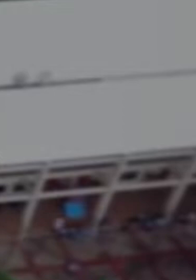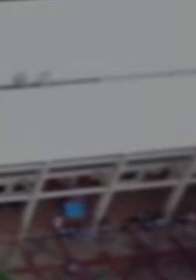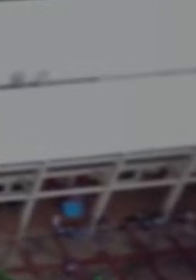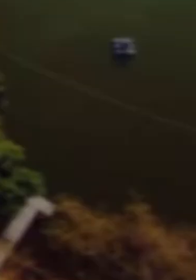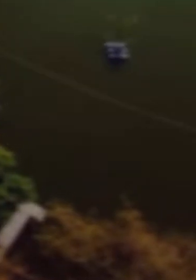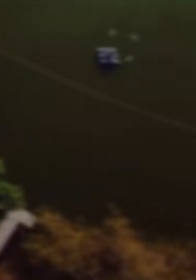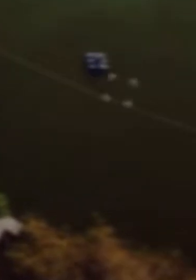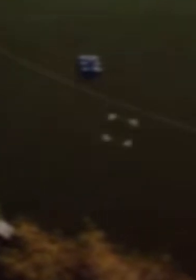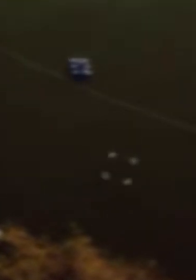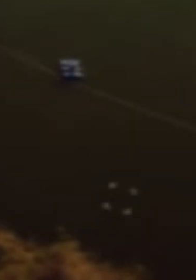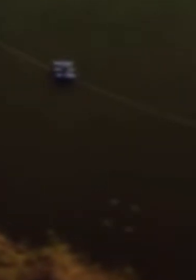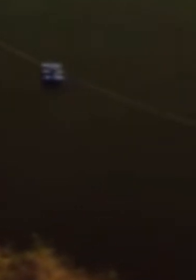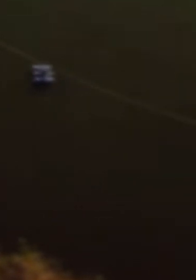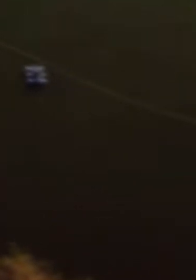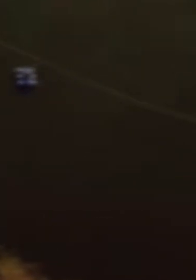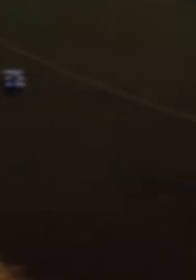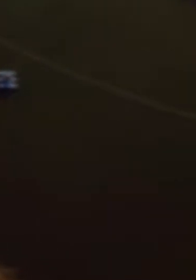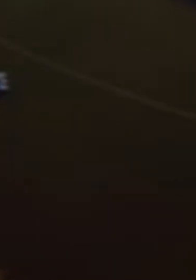¡Gracias!